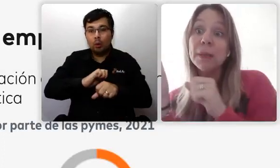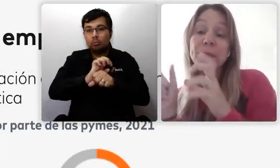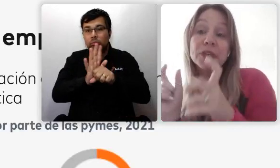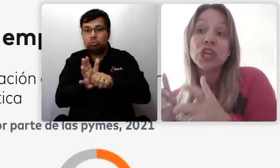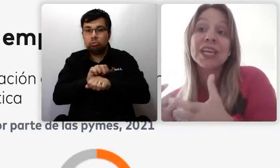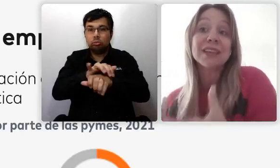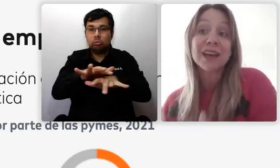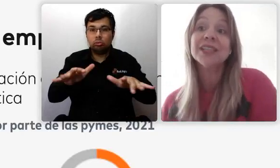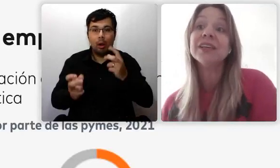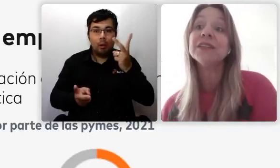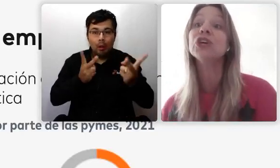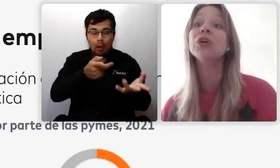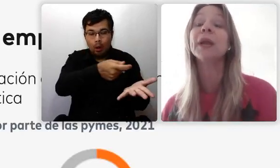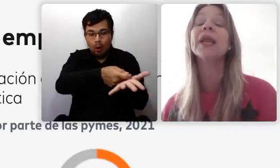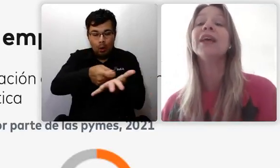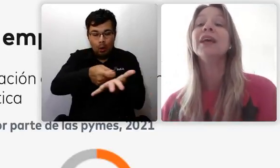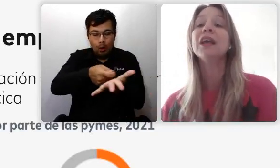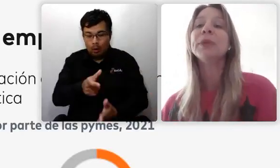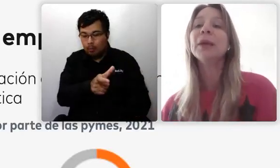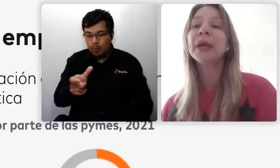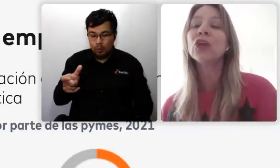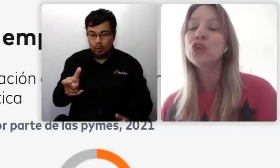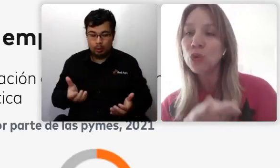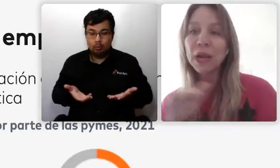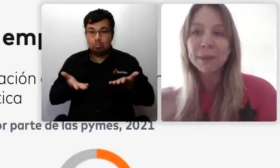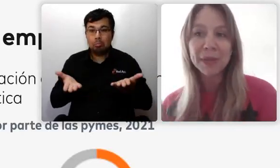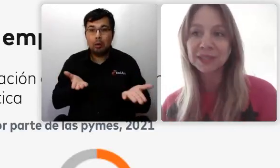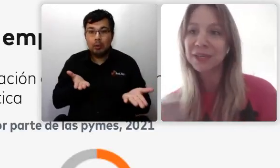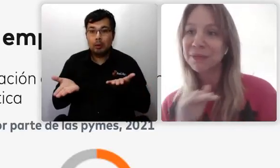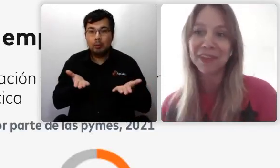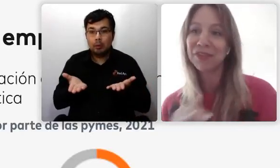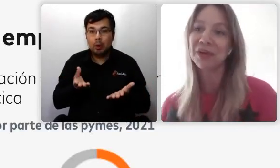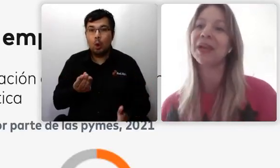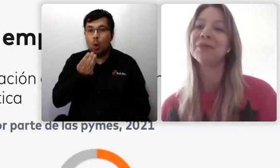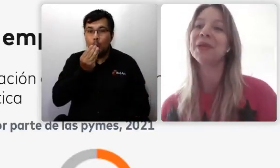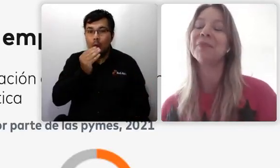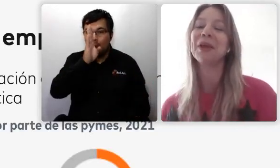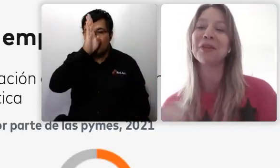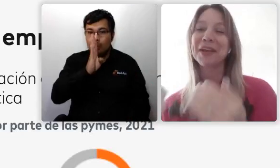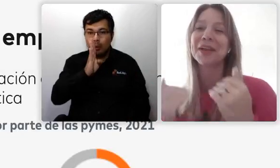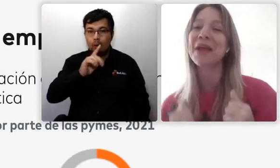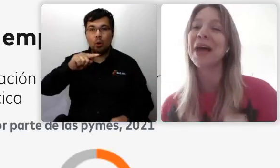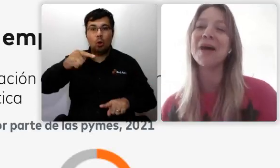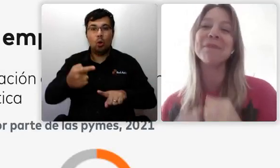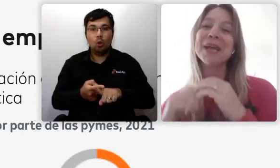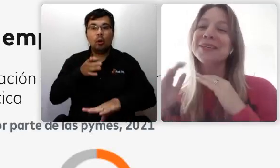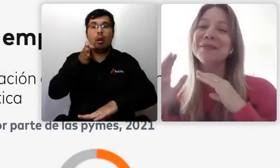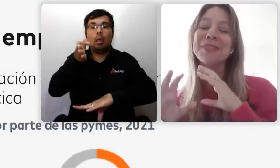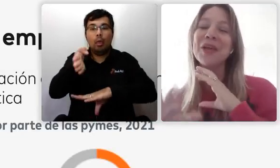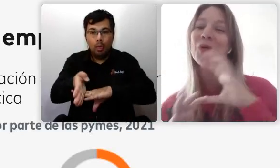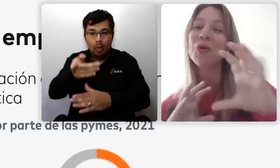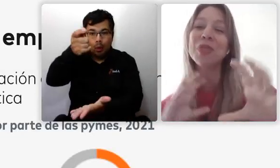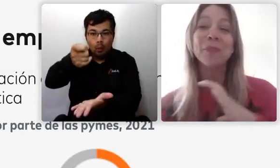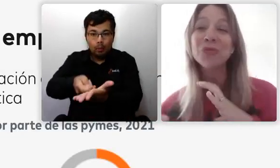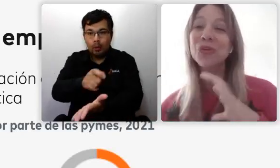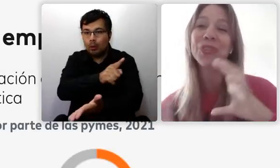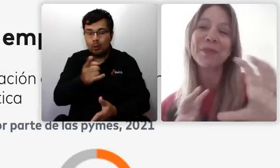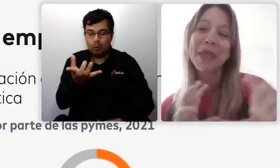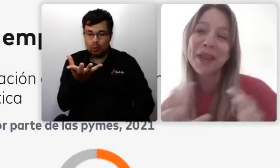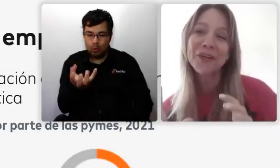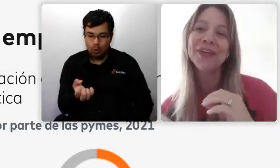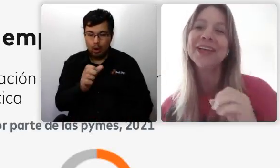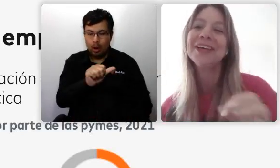o distintas personas que entregaban el servicio de comprar la comida del perro. Nunca más en mi vida fui a comprar la comida del perro, descargué una app, tengo un club de